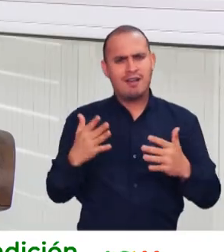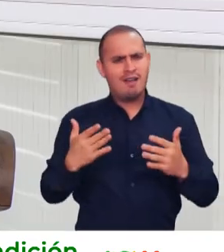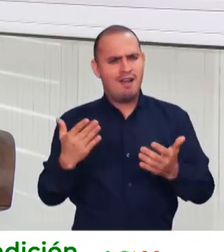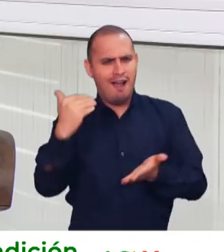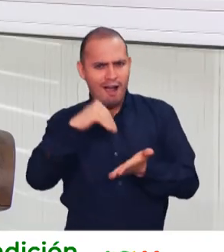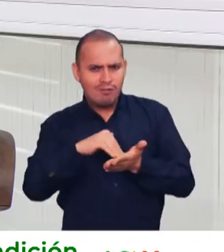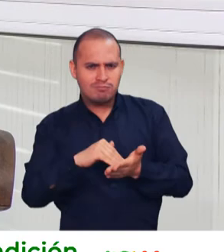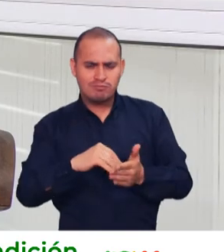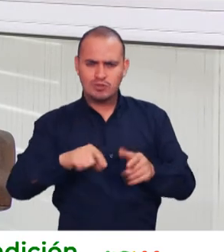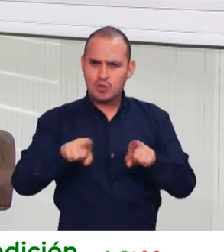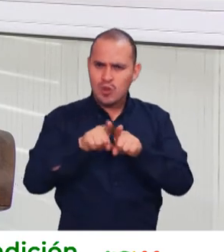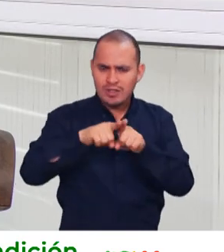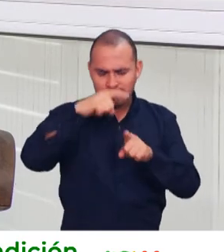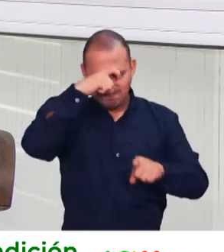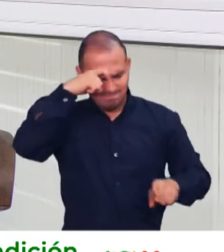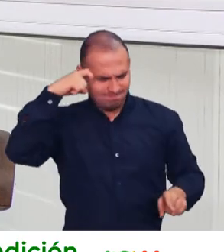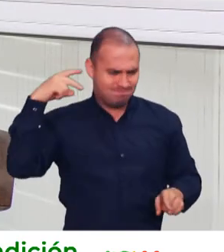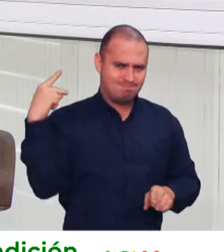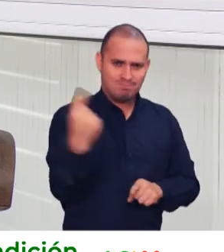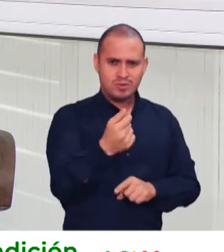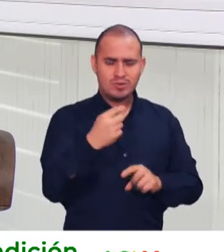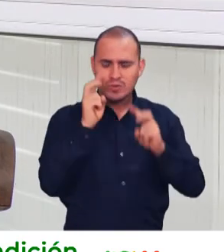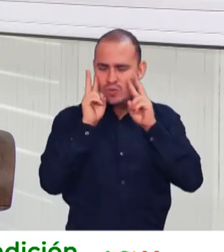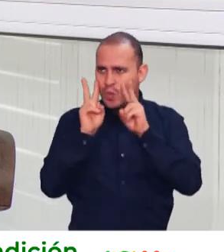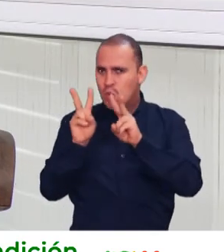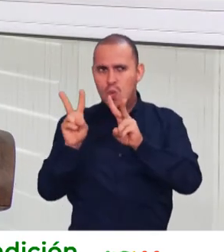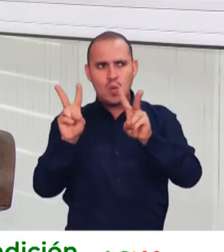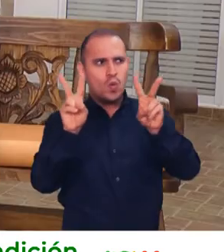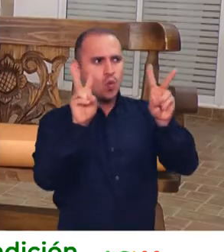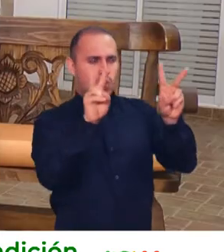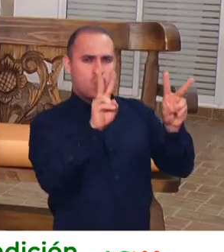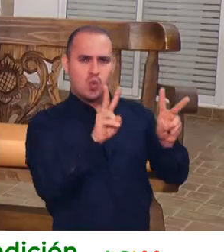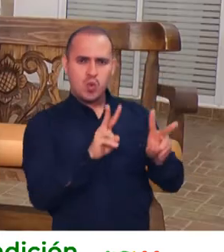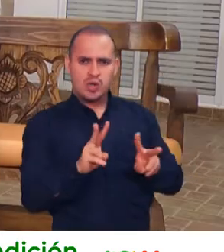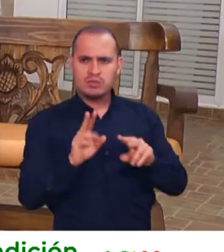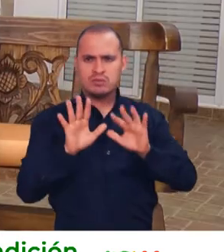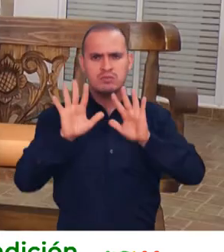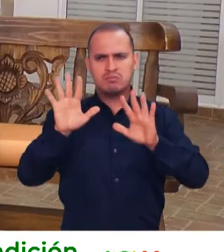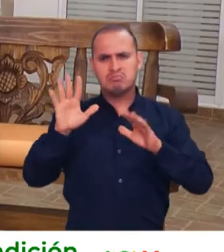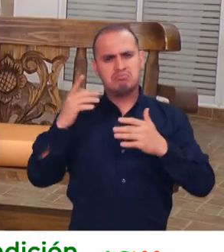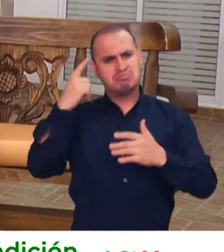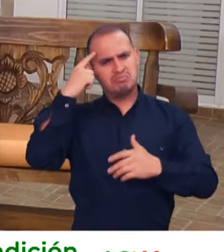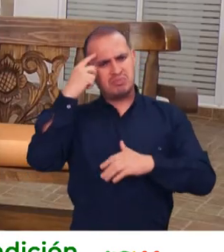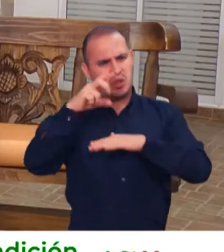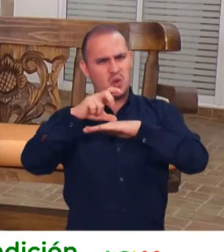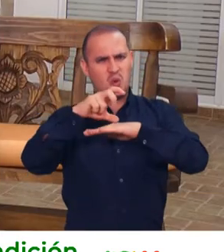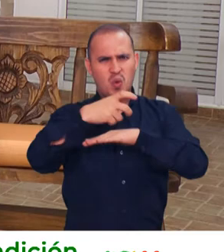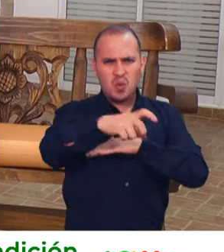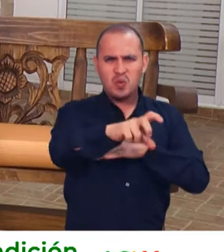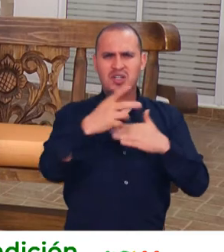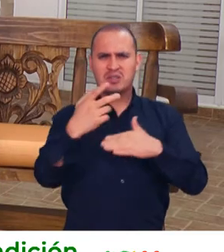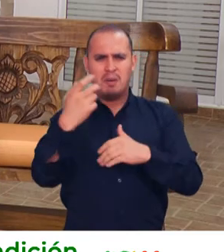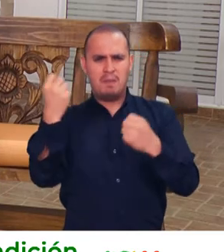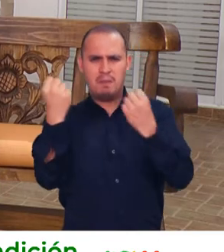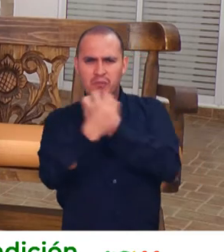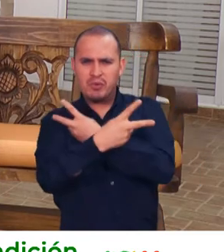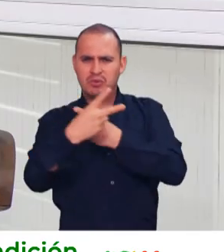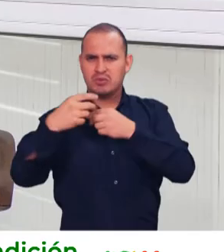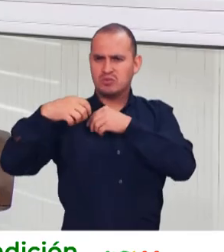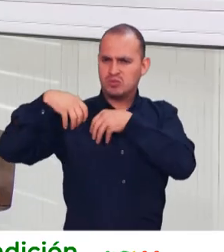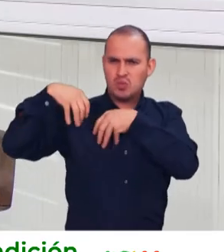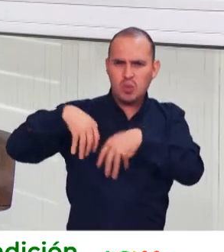jugado, repito, para tener otra mirada del Cauca, no solo desde el aspecto del conflicto, no solo desde